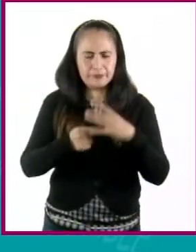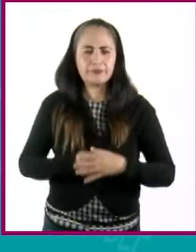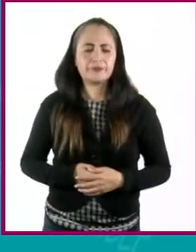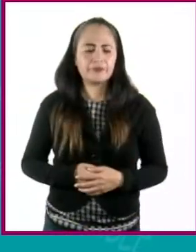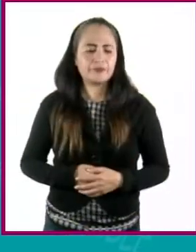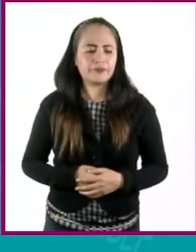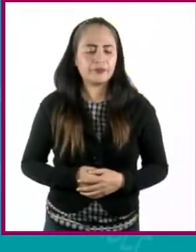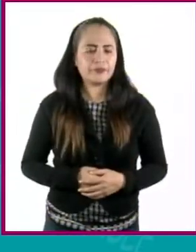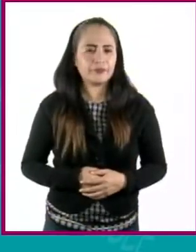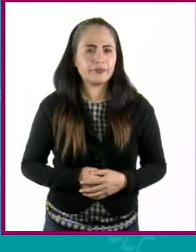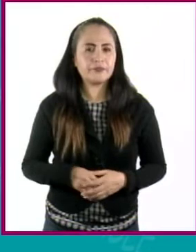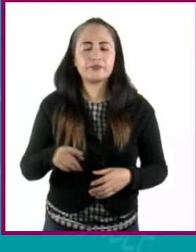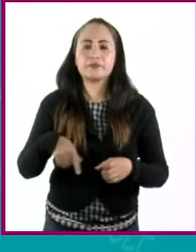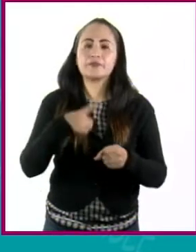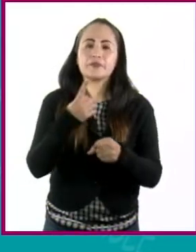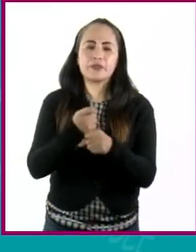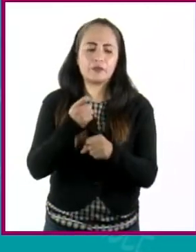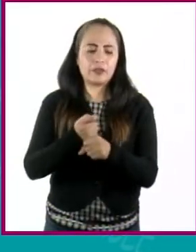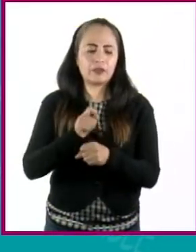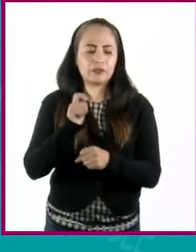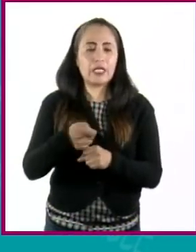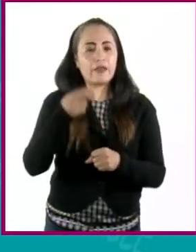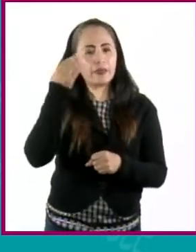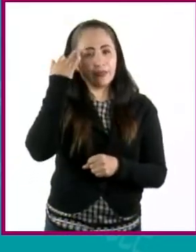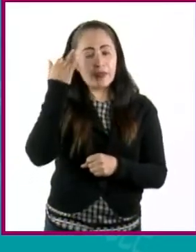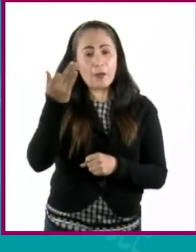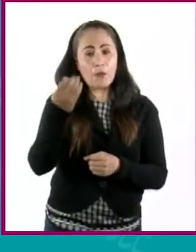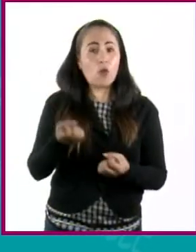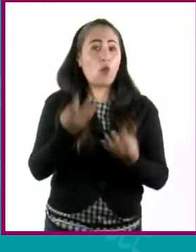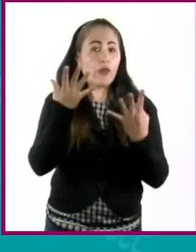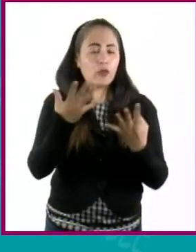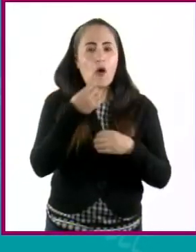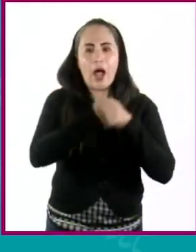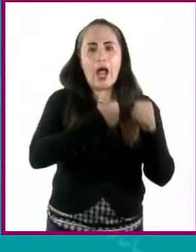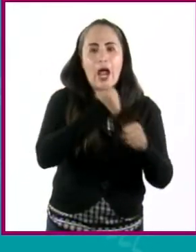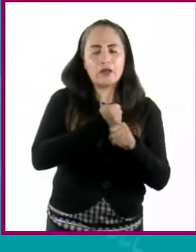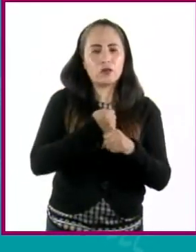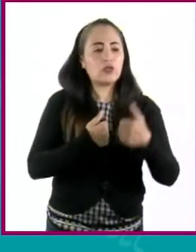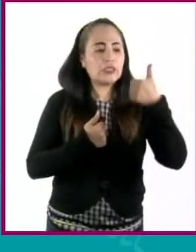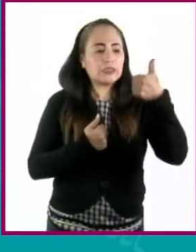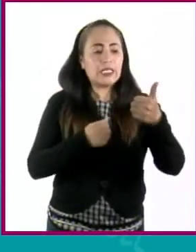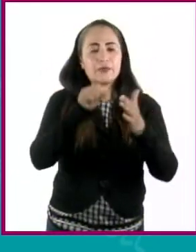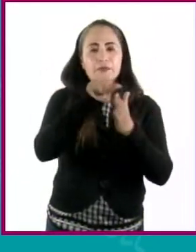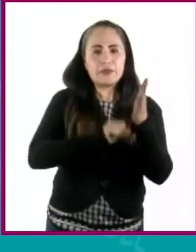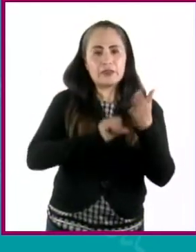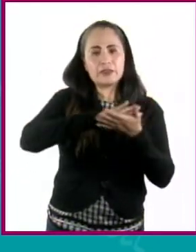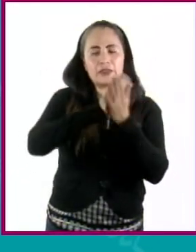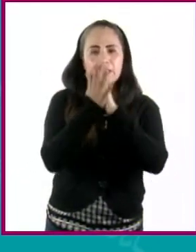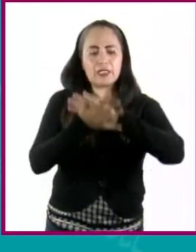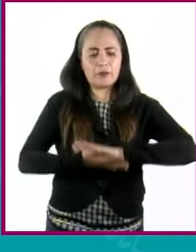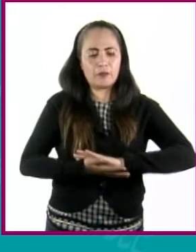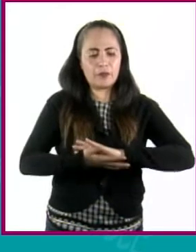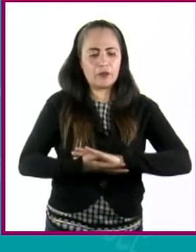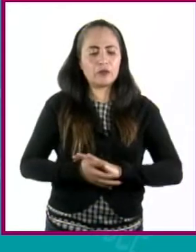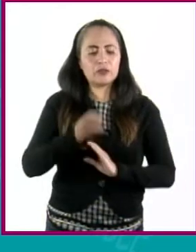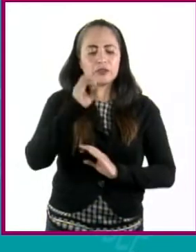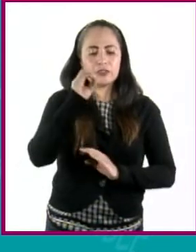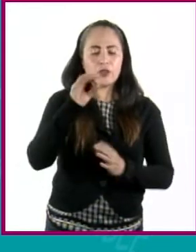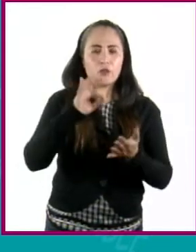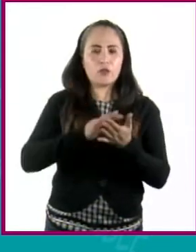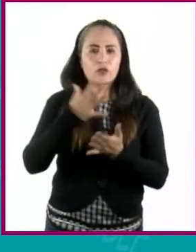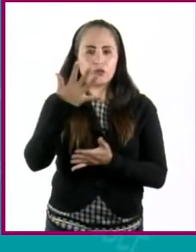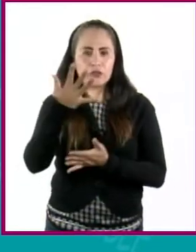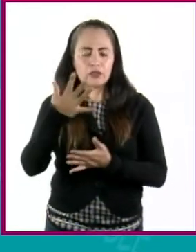Lo primero que debemos hacer es escribir el periodo en años, es decir, 6 meses es 0.5 años y 18 meses